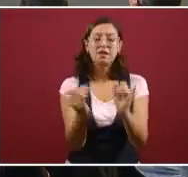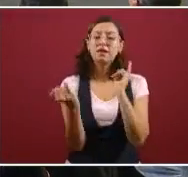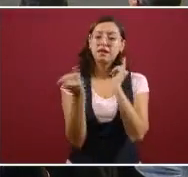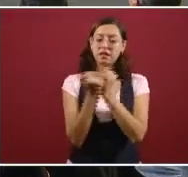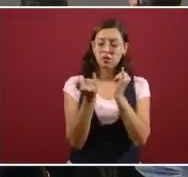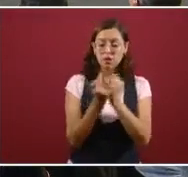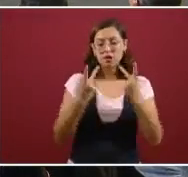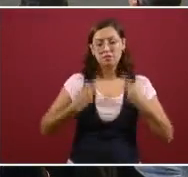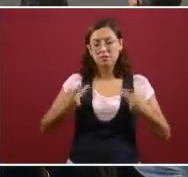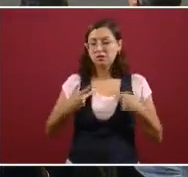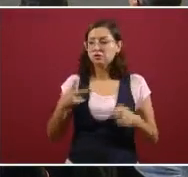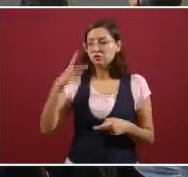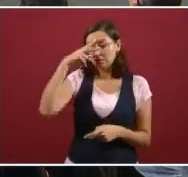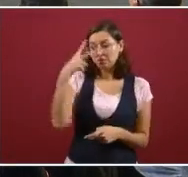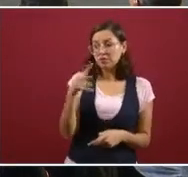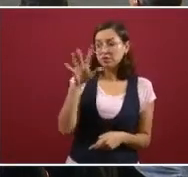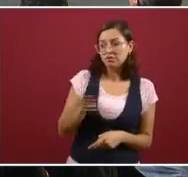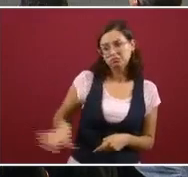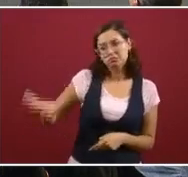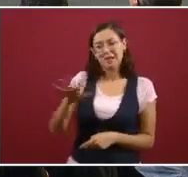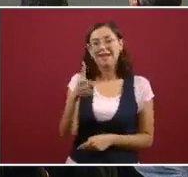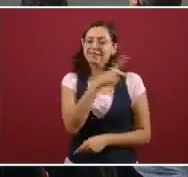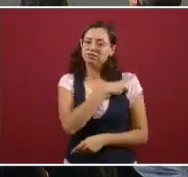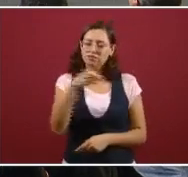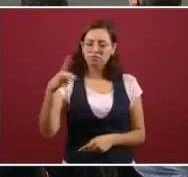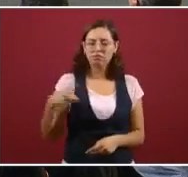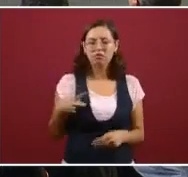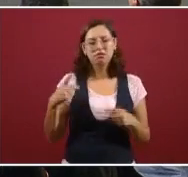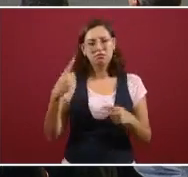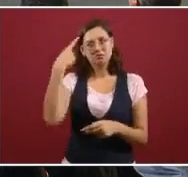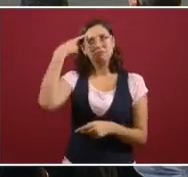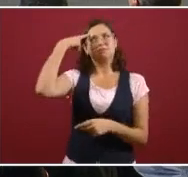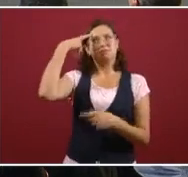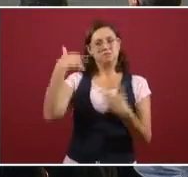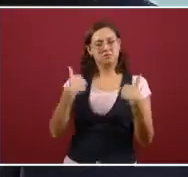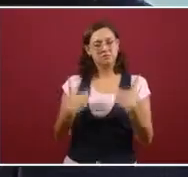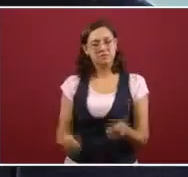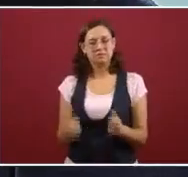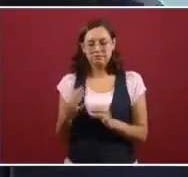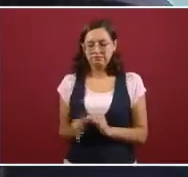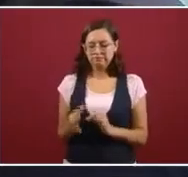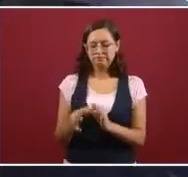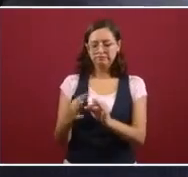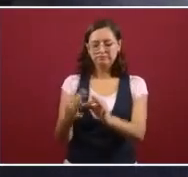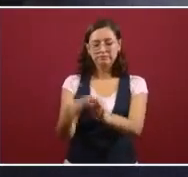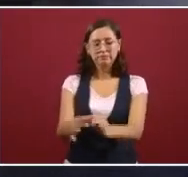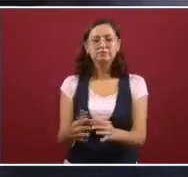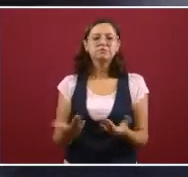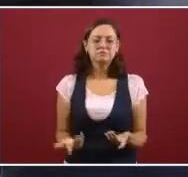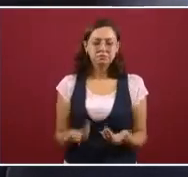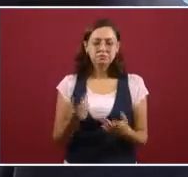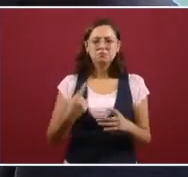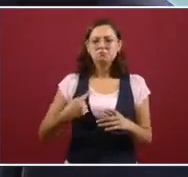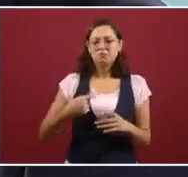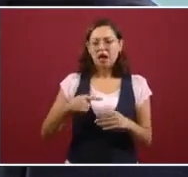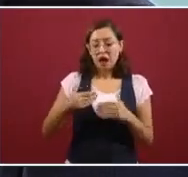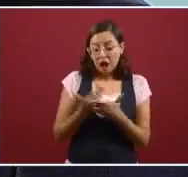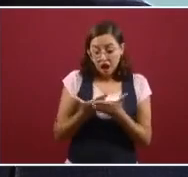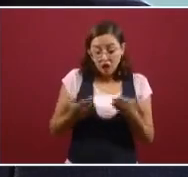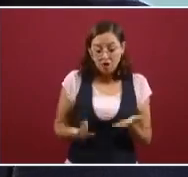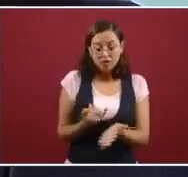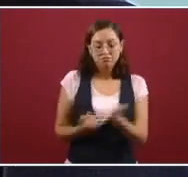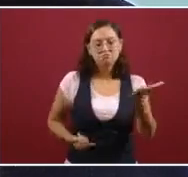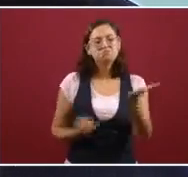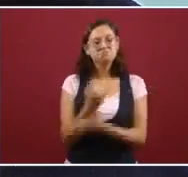de los mexicanos. El sistema de ahorro para el retiro genera un círculo positivo, sin duda, porque con los recursos podemos llevar a cabo